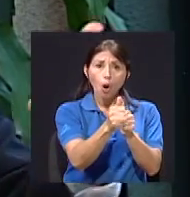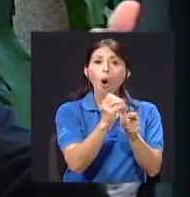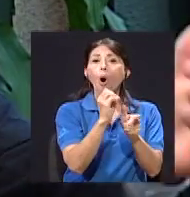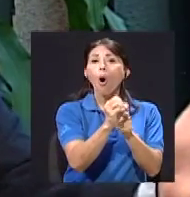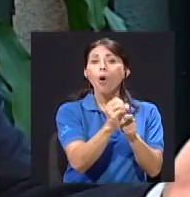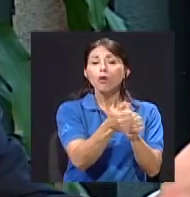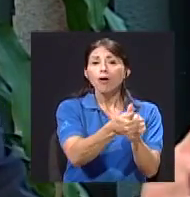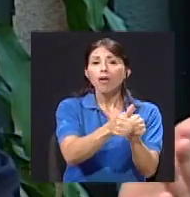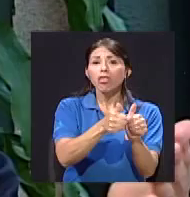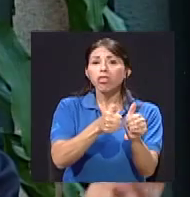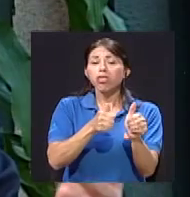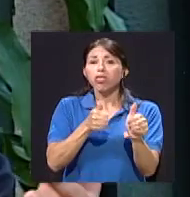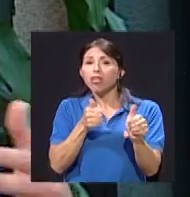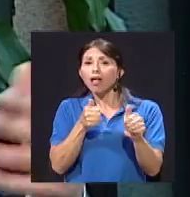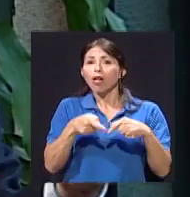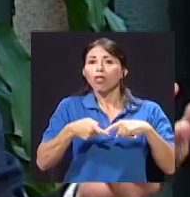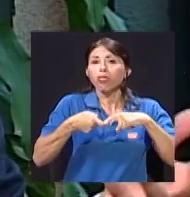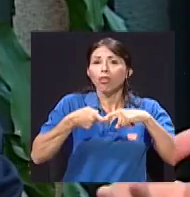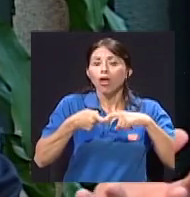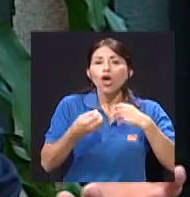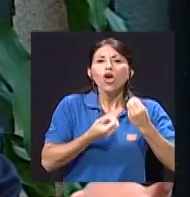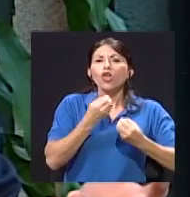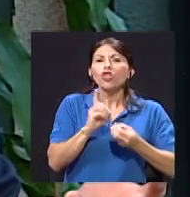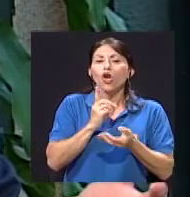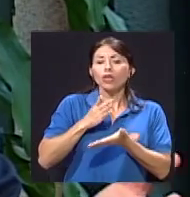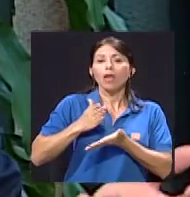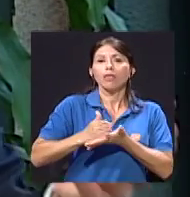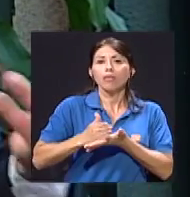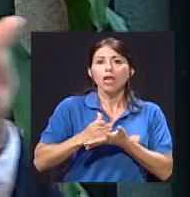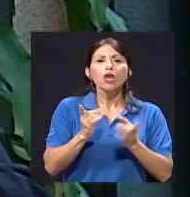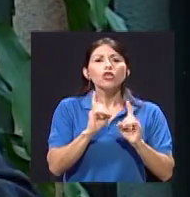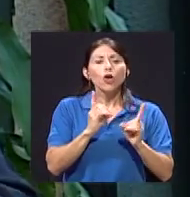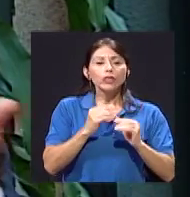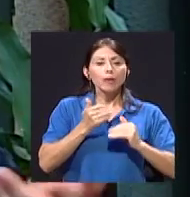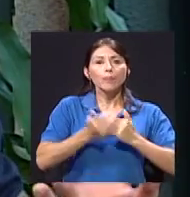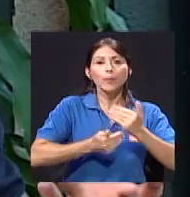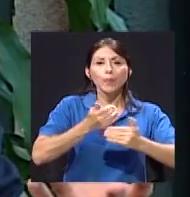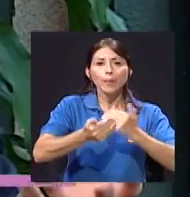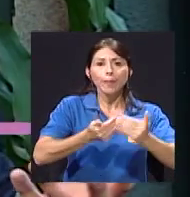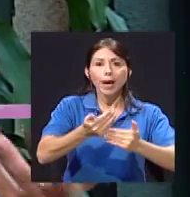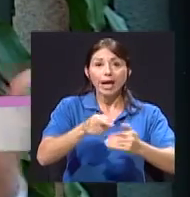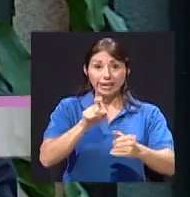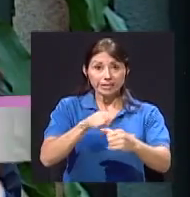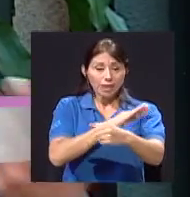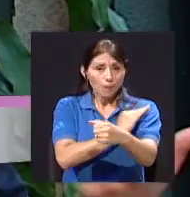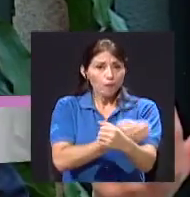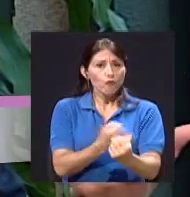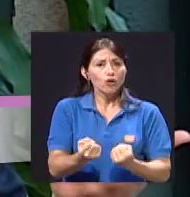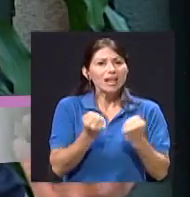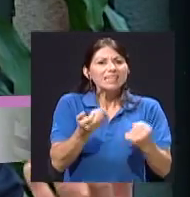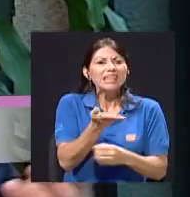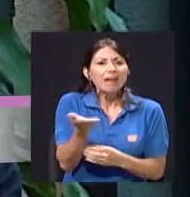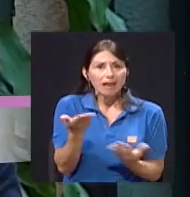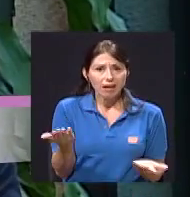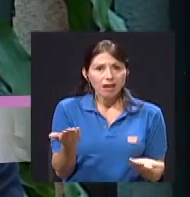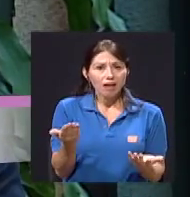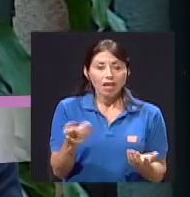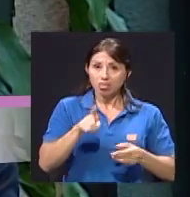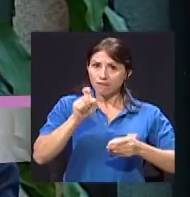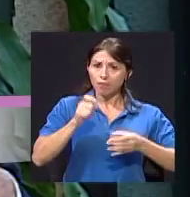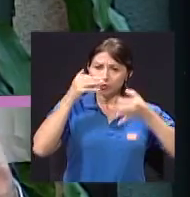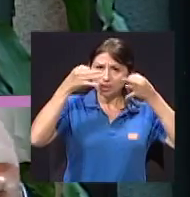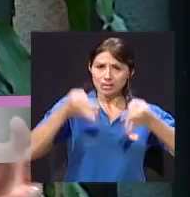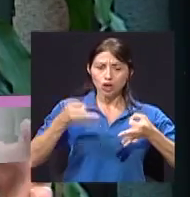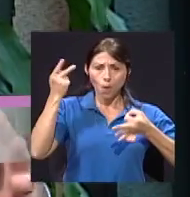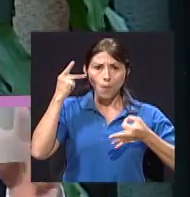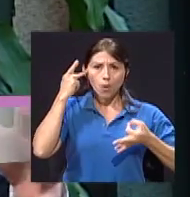detenidos y con qué estamos avanzando o qué requerimos fortalecer, uh-huh, o qué movimientos tenemos que hacer ya de decisión tipo política. Y